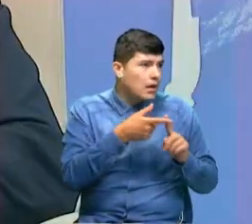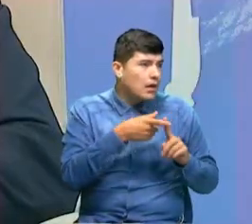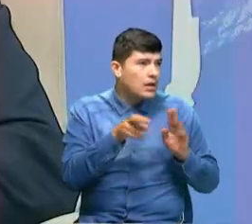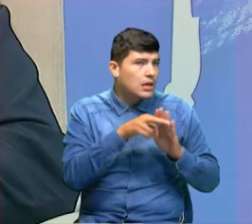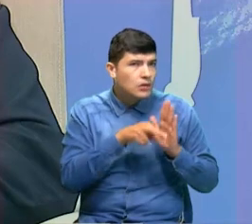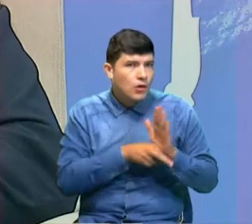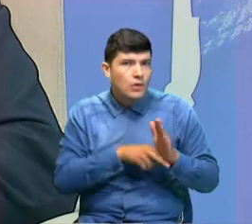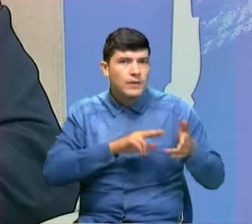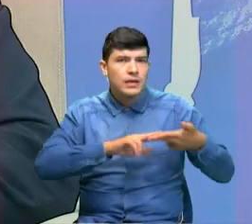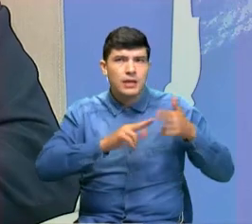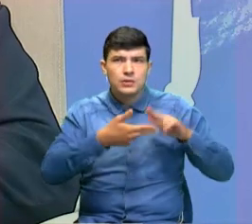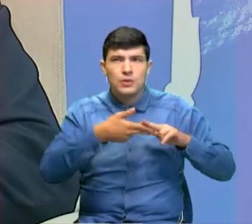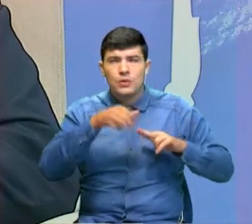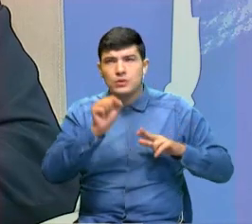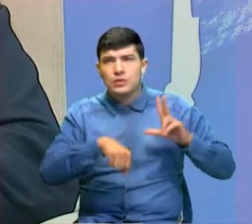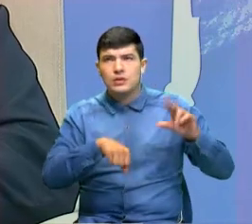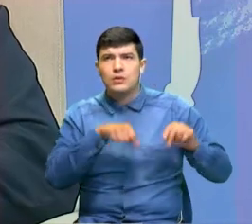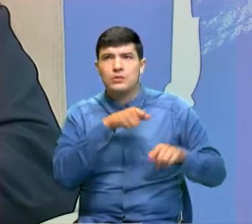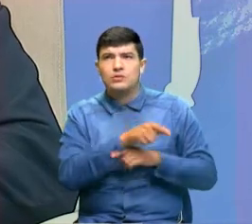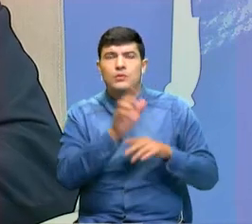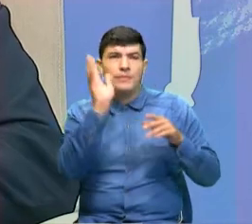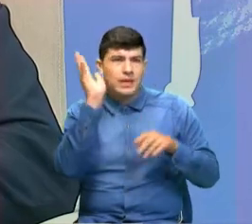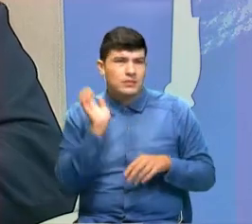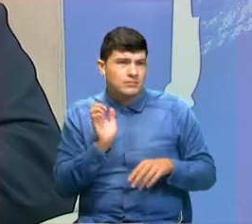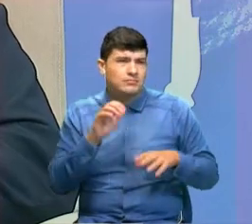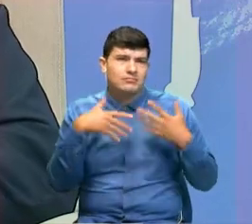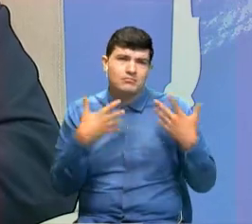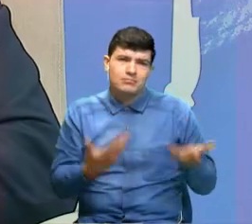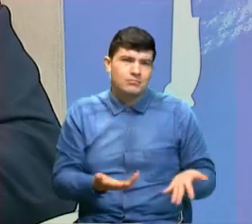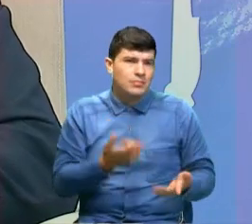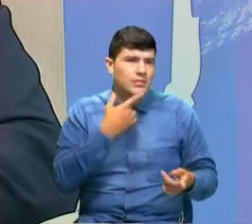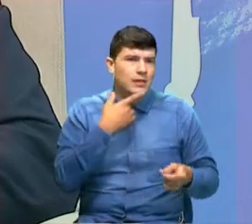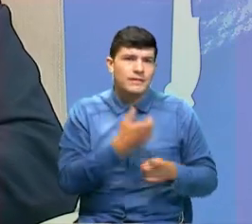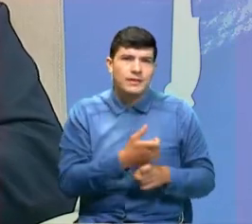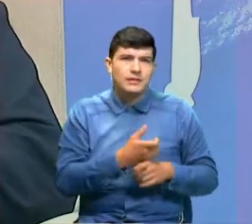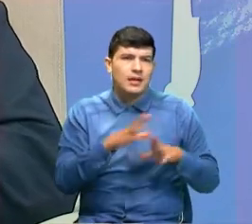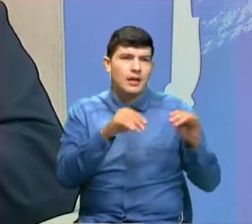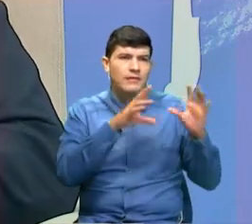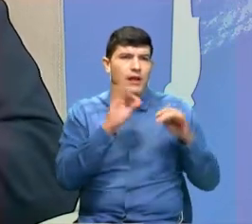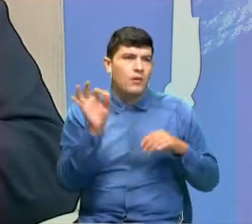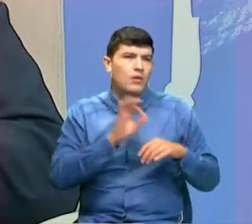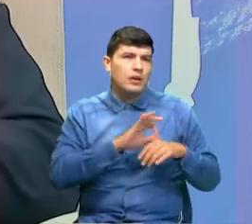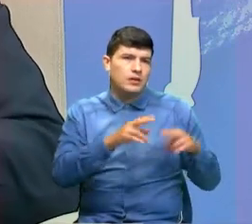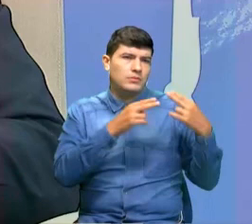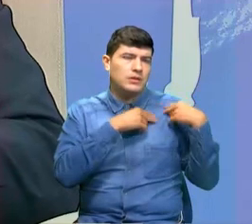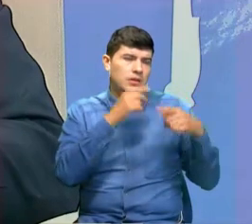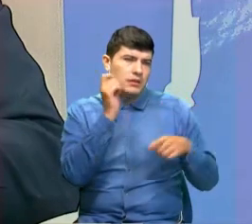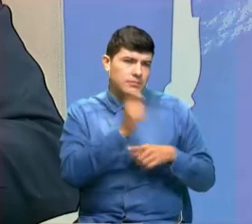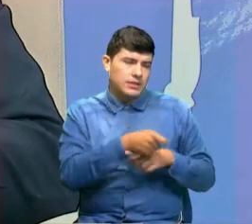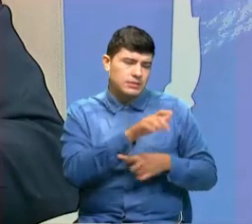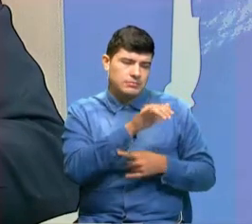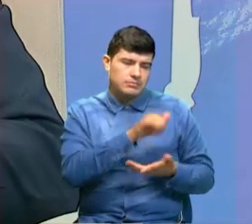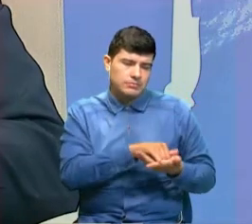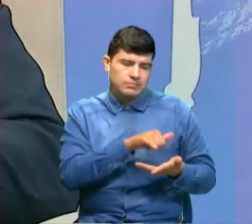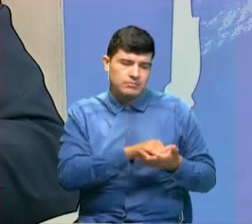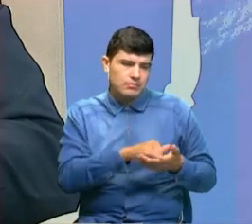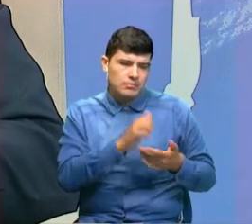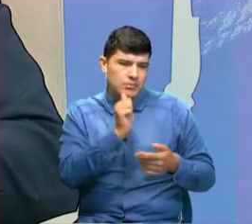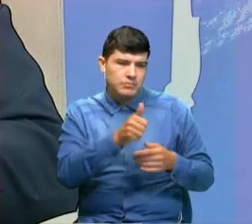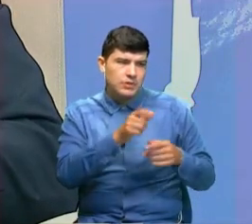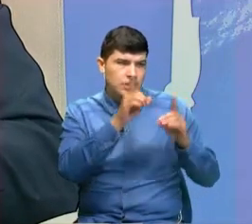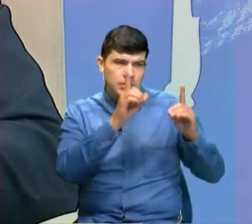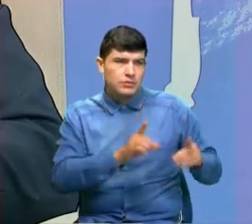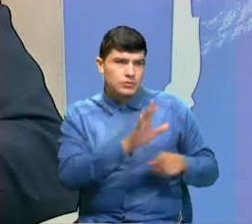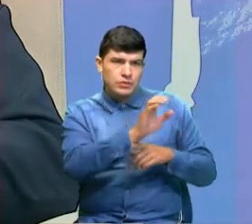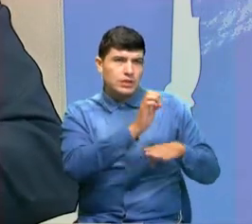está relacionado o no con el tema de la pensión. Ya es muy potestad, en este caso, de la